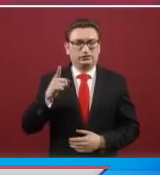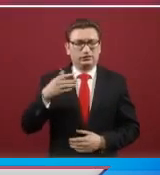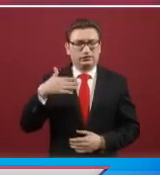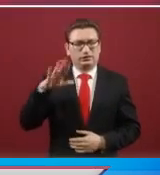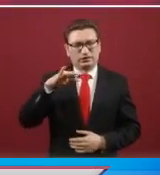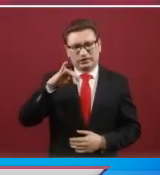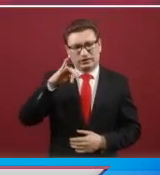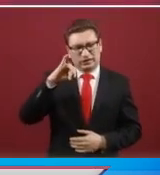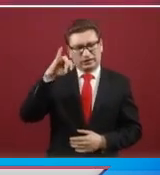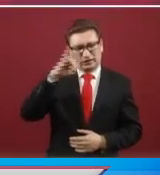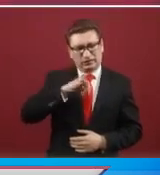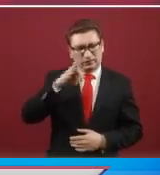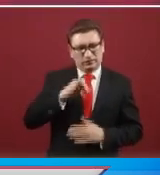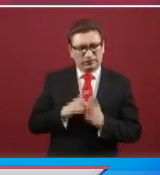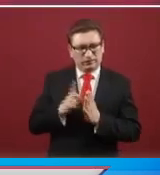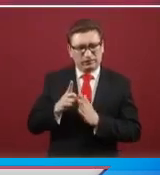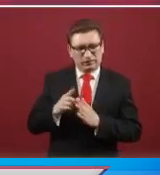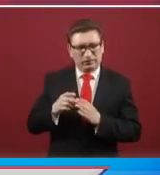de Estado